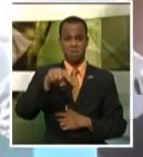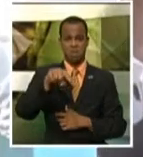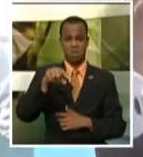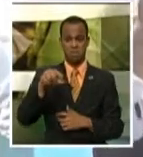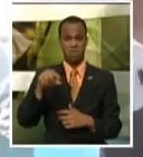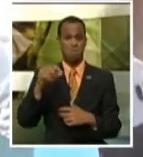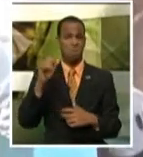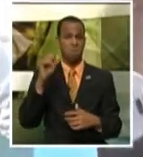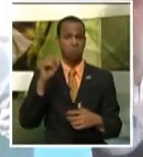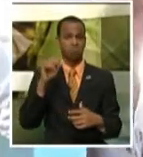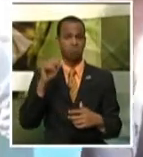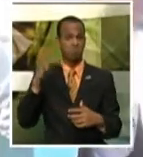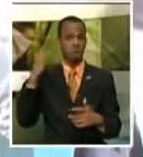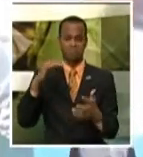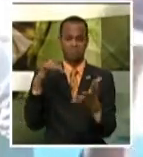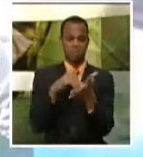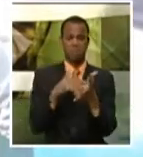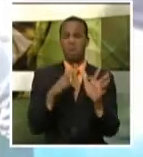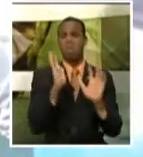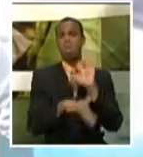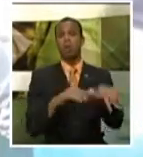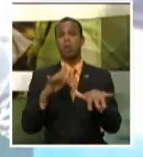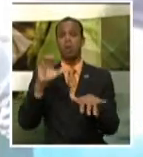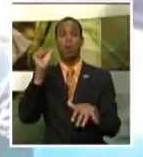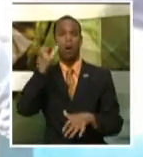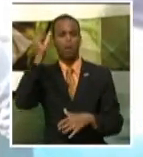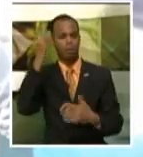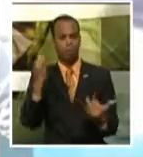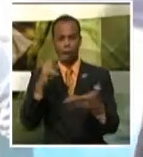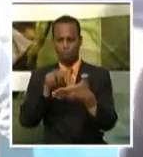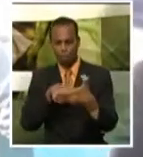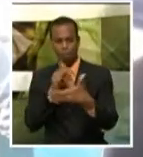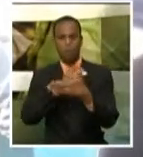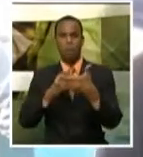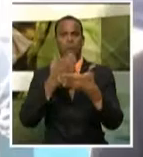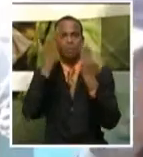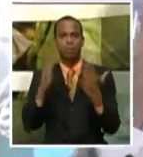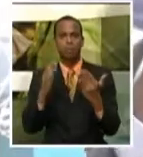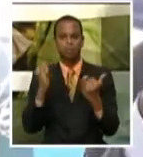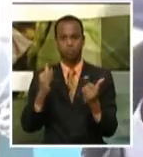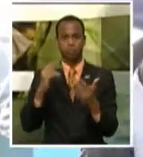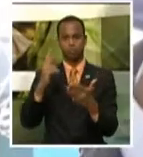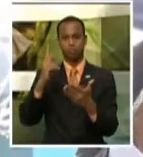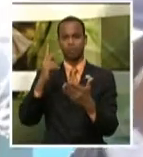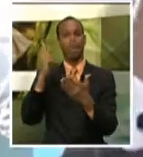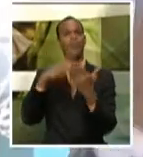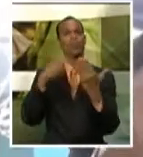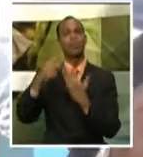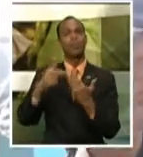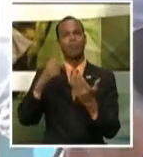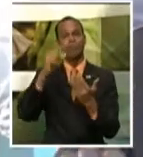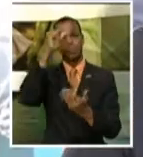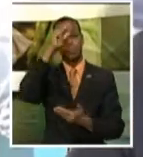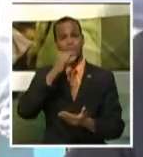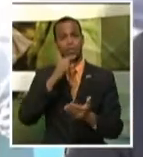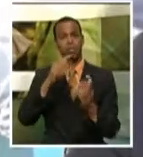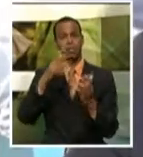adultos y no sabían leer ni escribir. Y por eso el programa Quisqueya Aprende